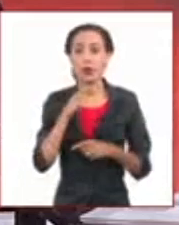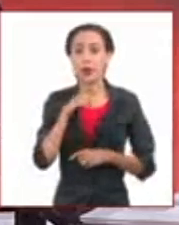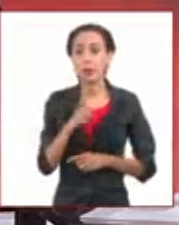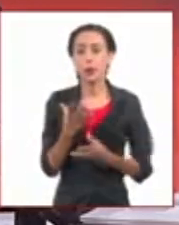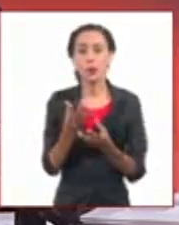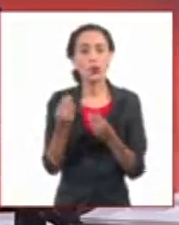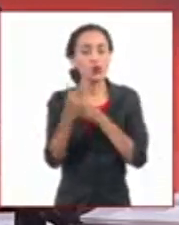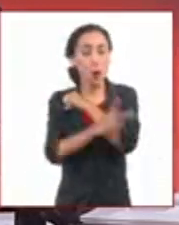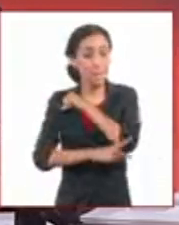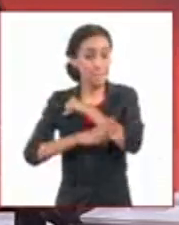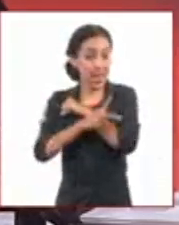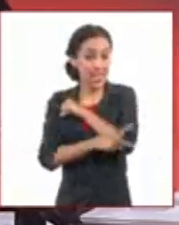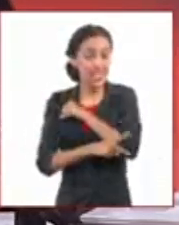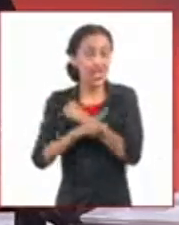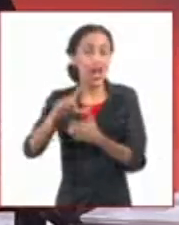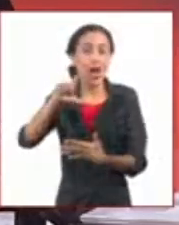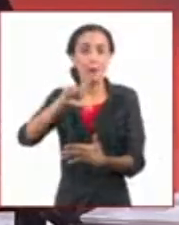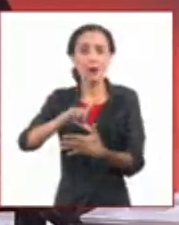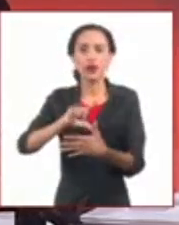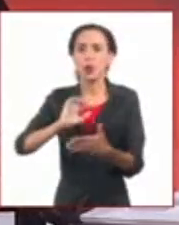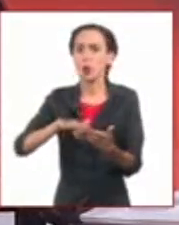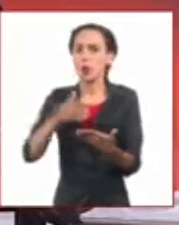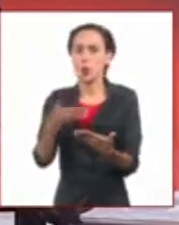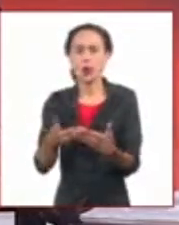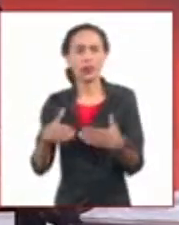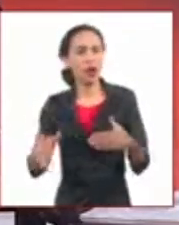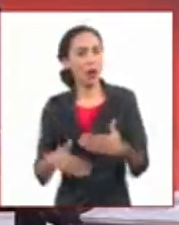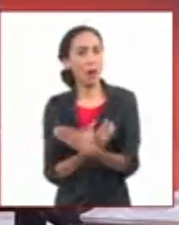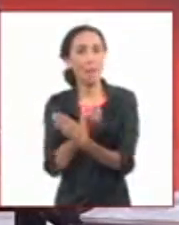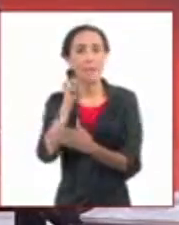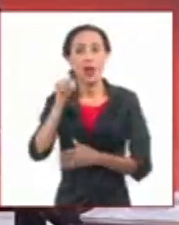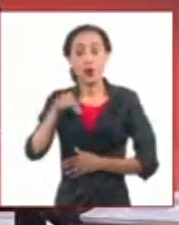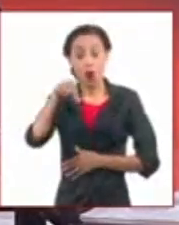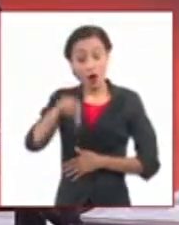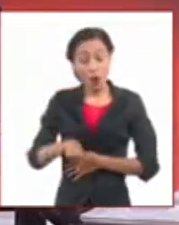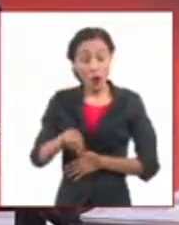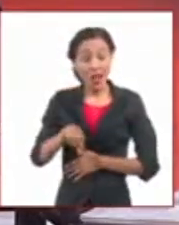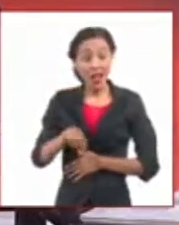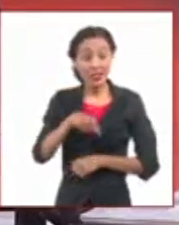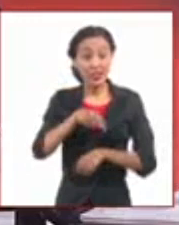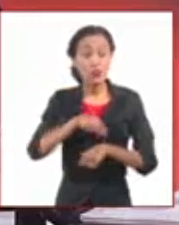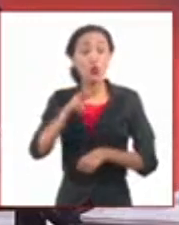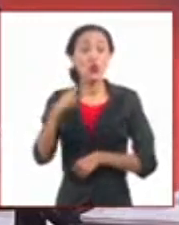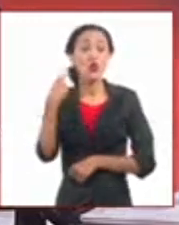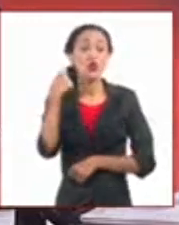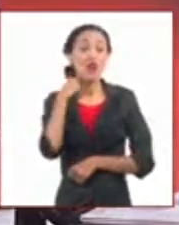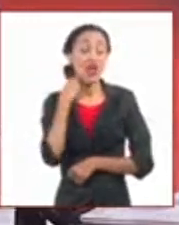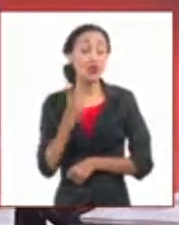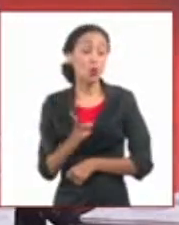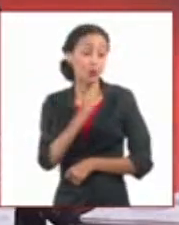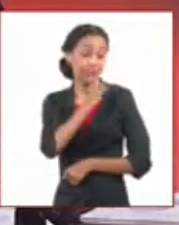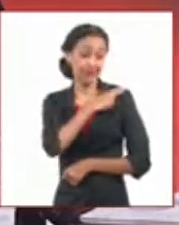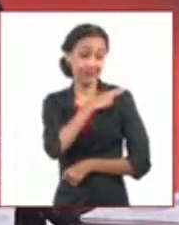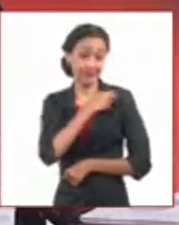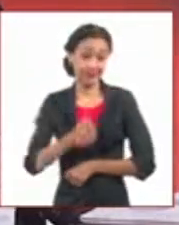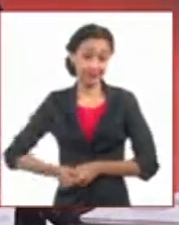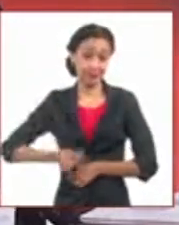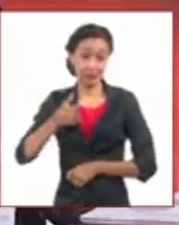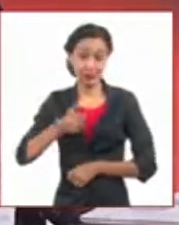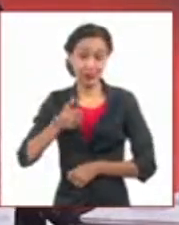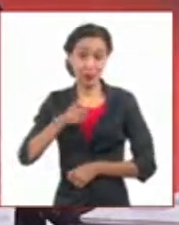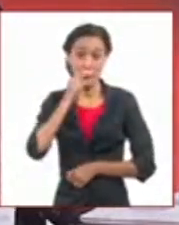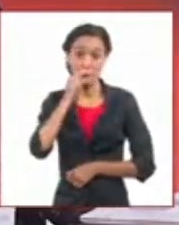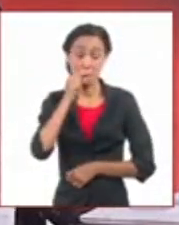región que tienen propuestas de embajadores que a esta altura casi dos años de mandato años más de año y medio de mandato de bailén